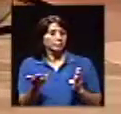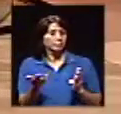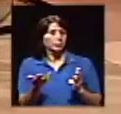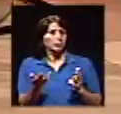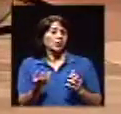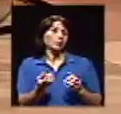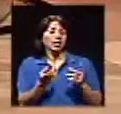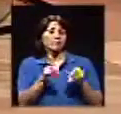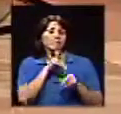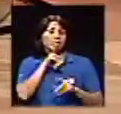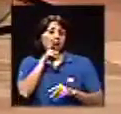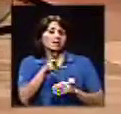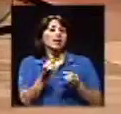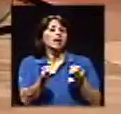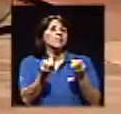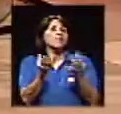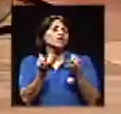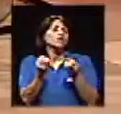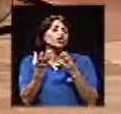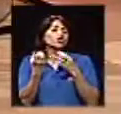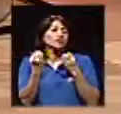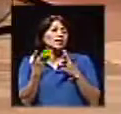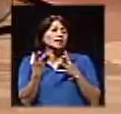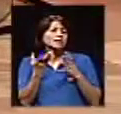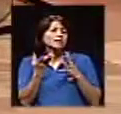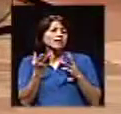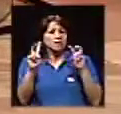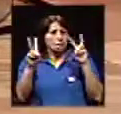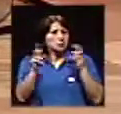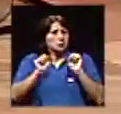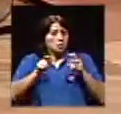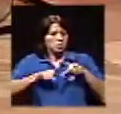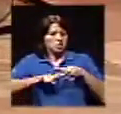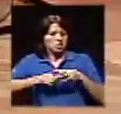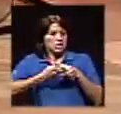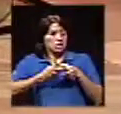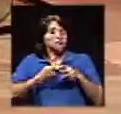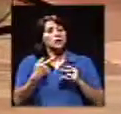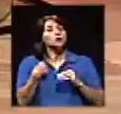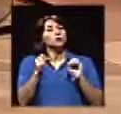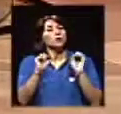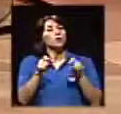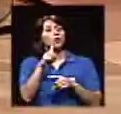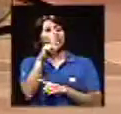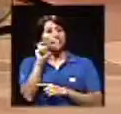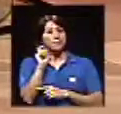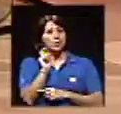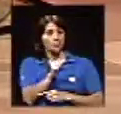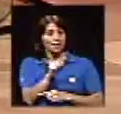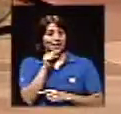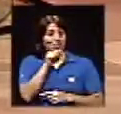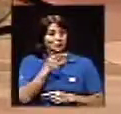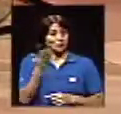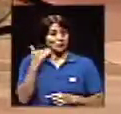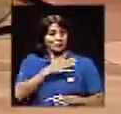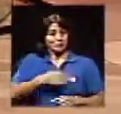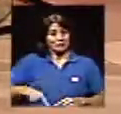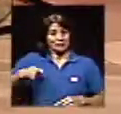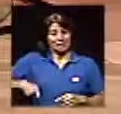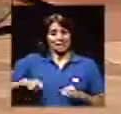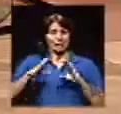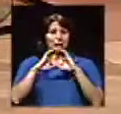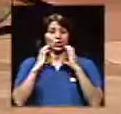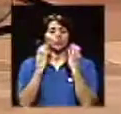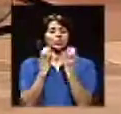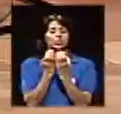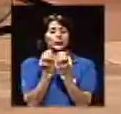yo podría preguntarle sobre su presidencia en la comisión que aprobó las reformas bancarias, o